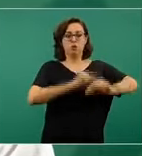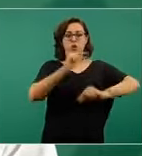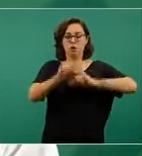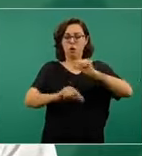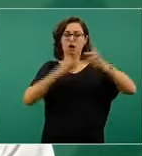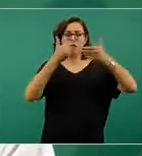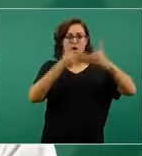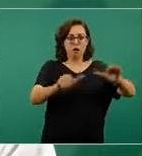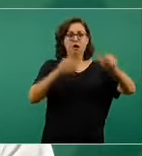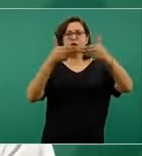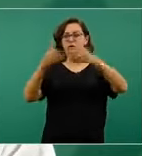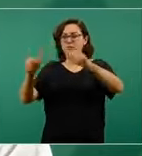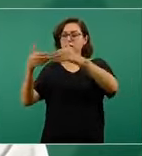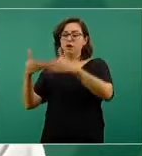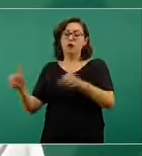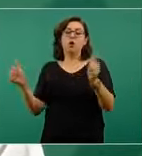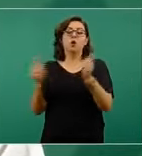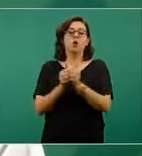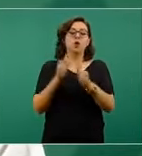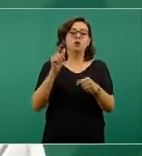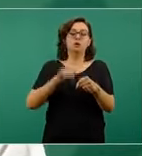verde y se mantengan en forma estable.